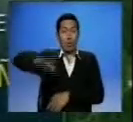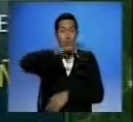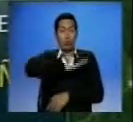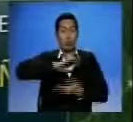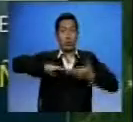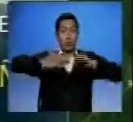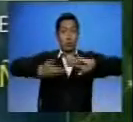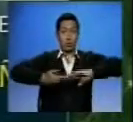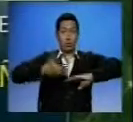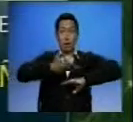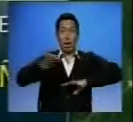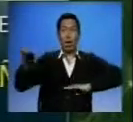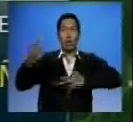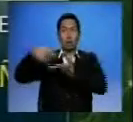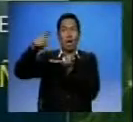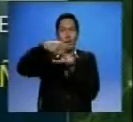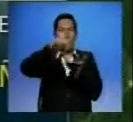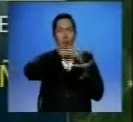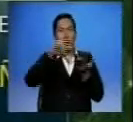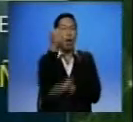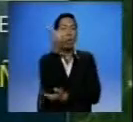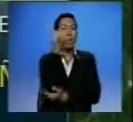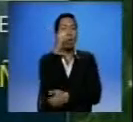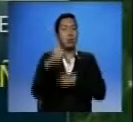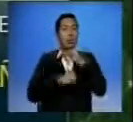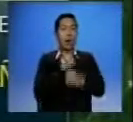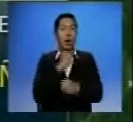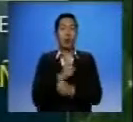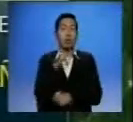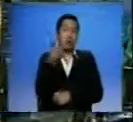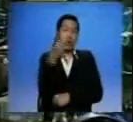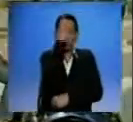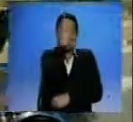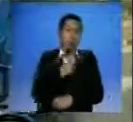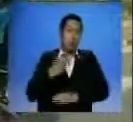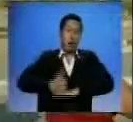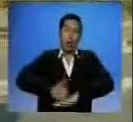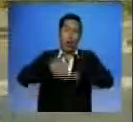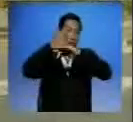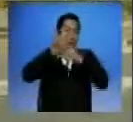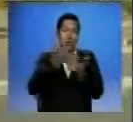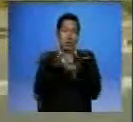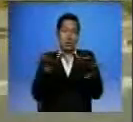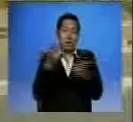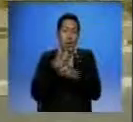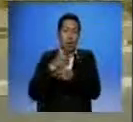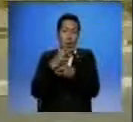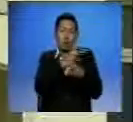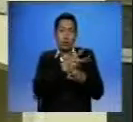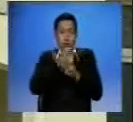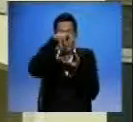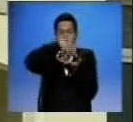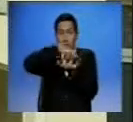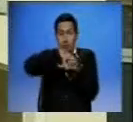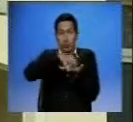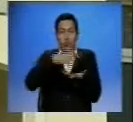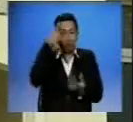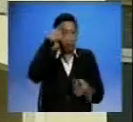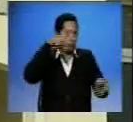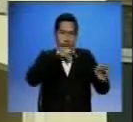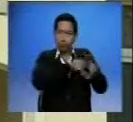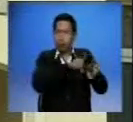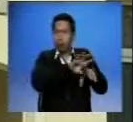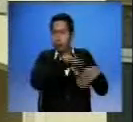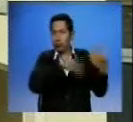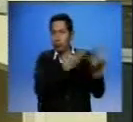La Puntilla durante 10 años. Así lo establecieron las autoridades del Consejo Cantonal por unanimidad.